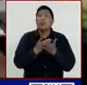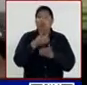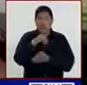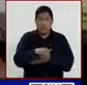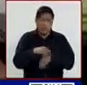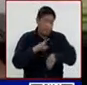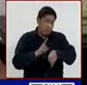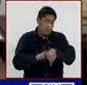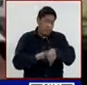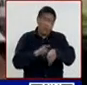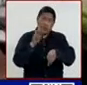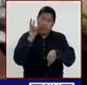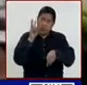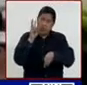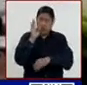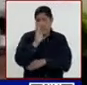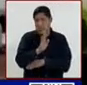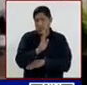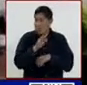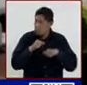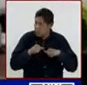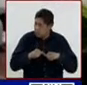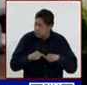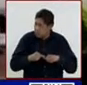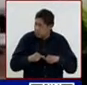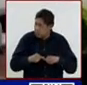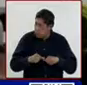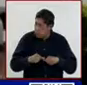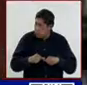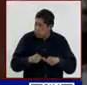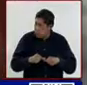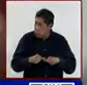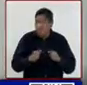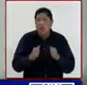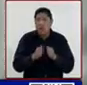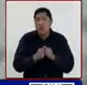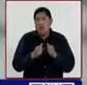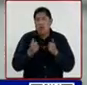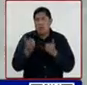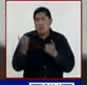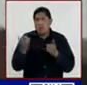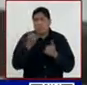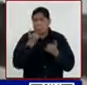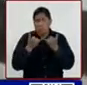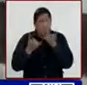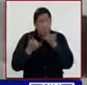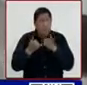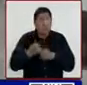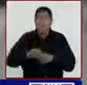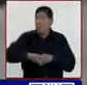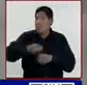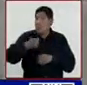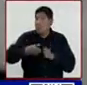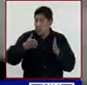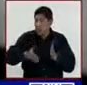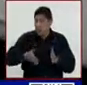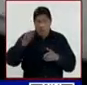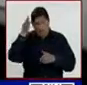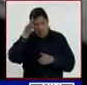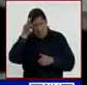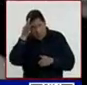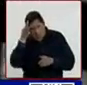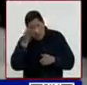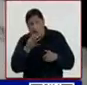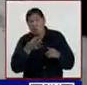2 de la tarde ha iniciado esta audiencia cautelar justamente con la presencia de la Fiscalía y Hernán Palacios,